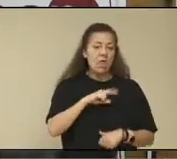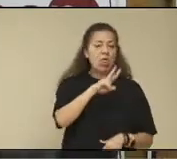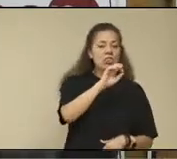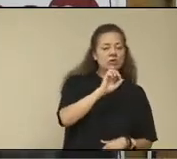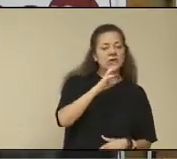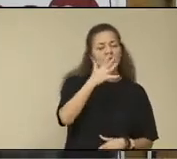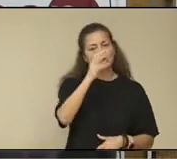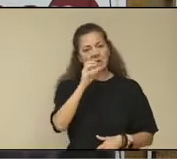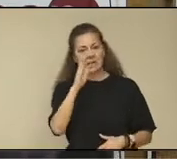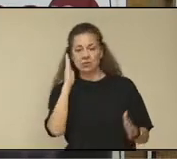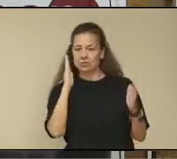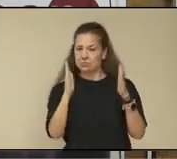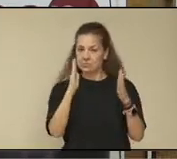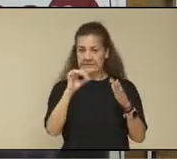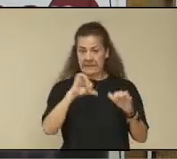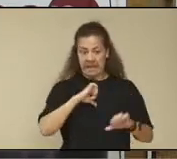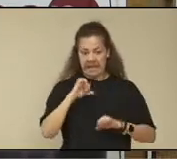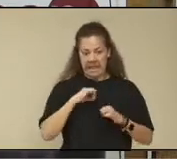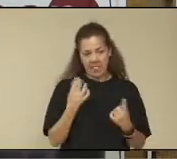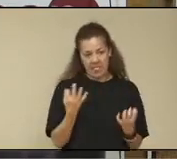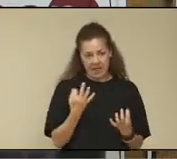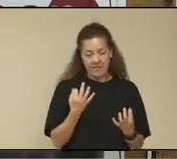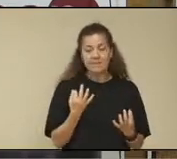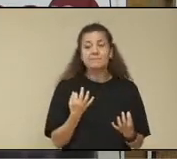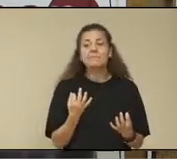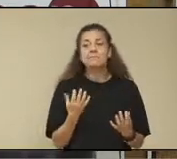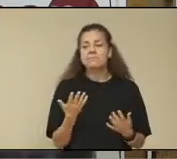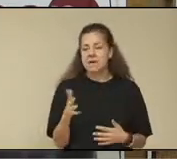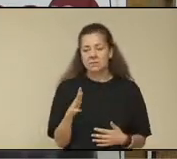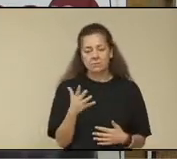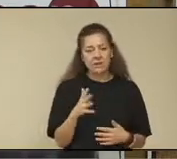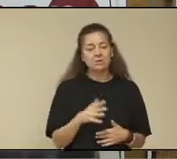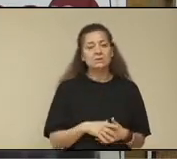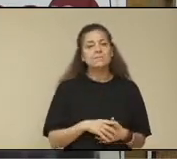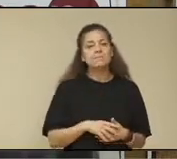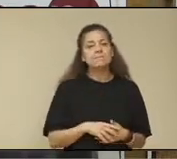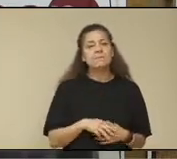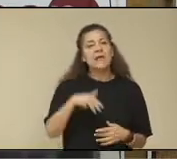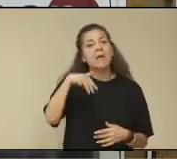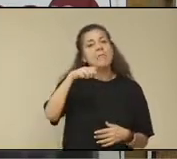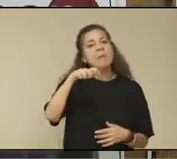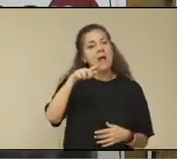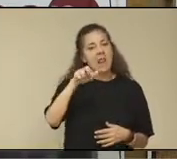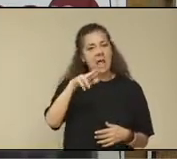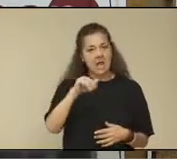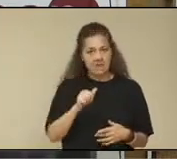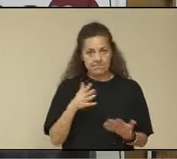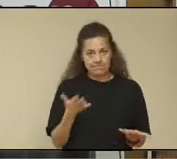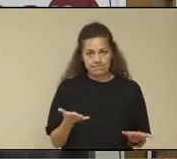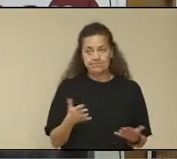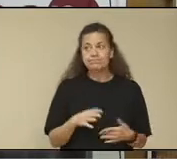casos clínicos aproximadamente de malaria clínica.